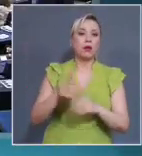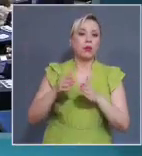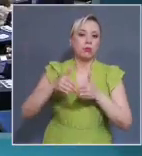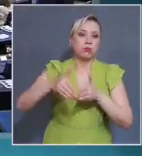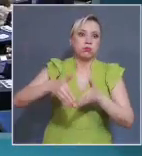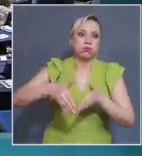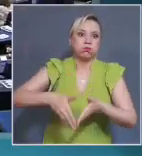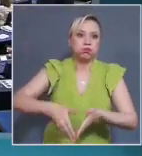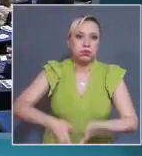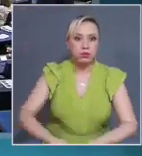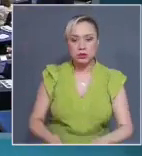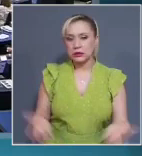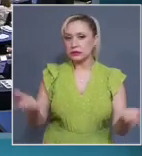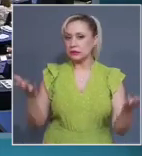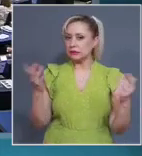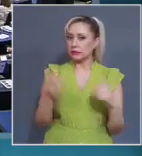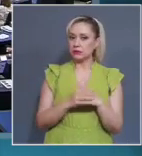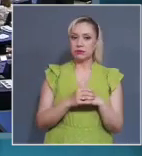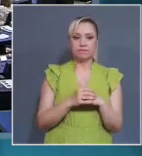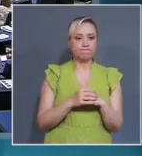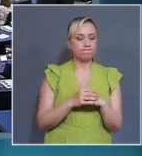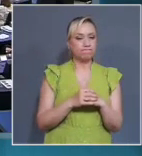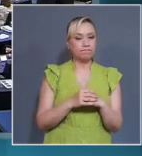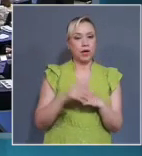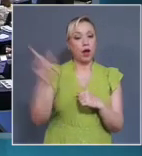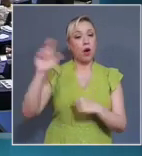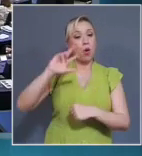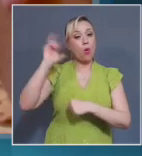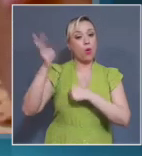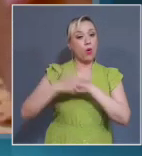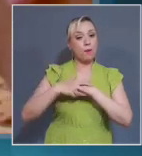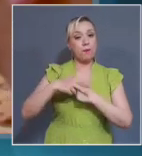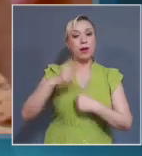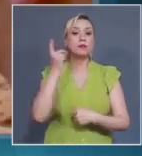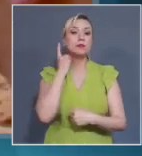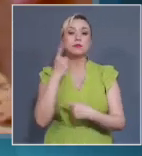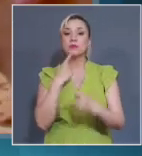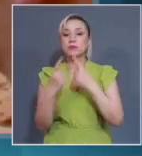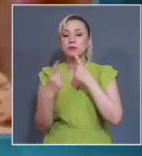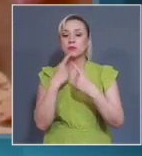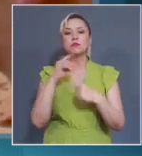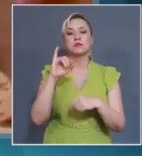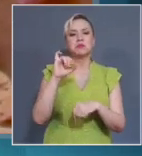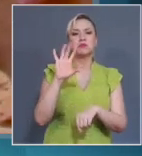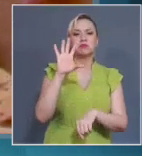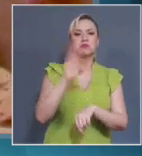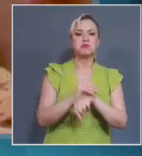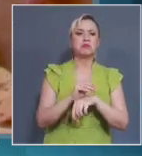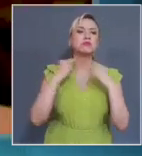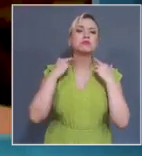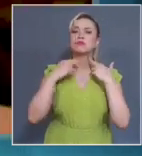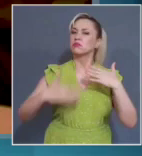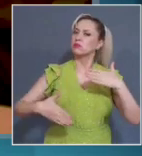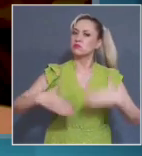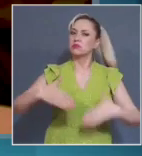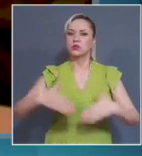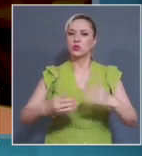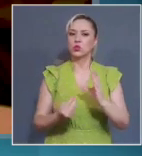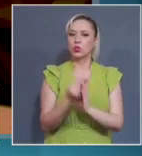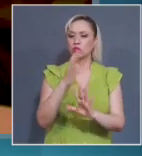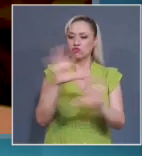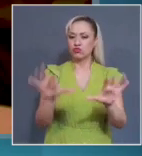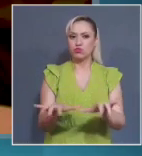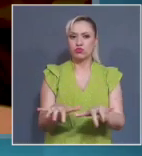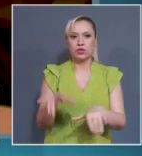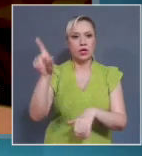El Parlamento Europeo aprobó un proyecto para regular el uso de la inteligencia artificial en la Unión Europea. Según el nivel de riesgo, se regulará,